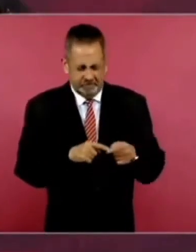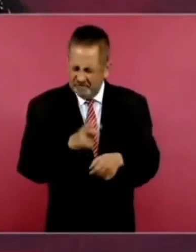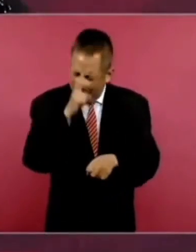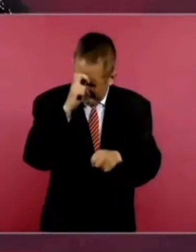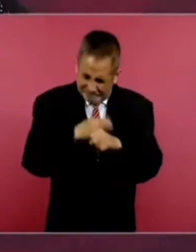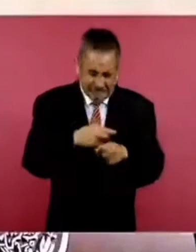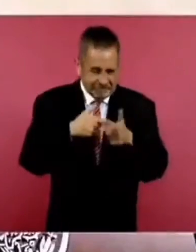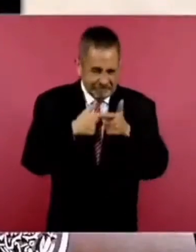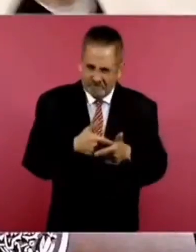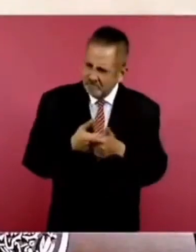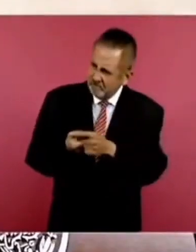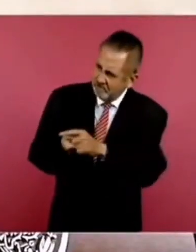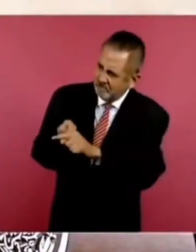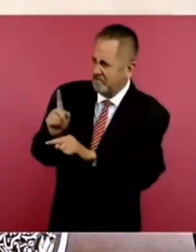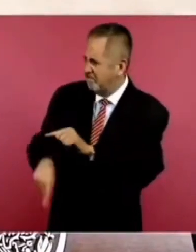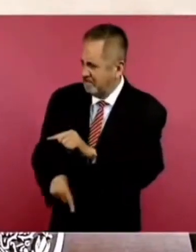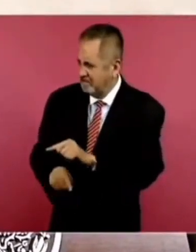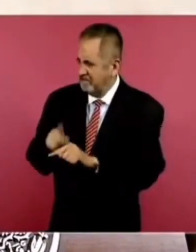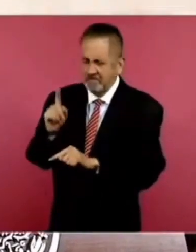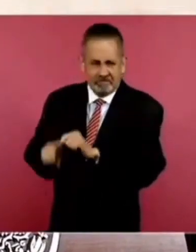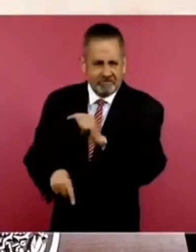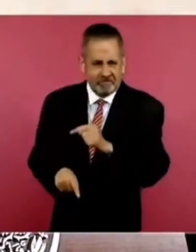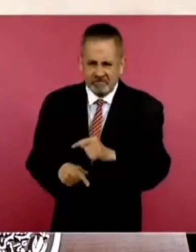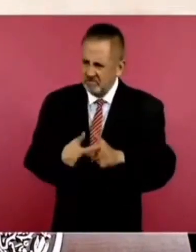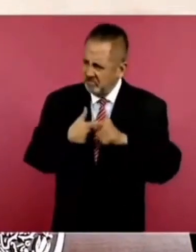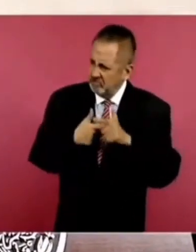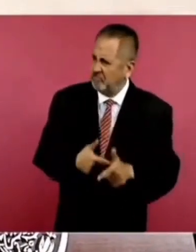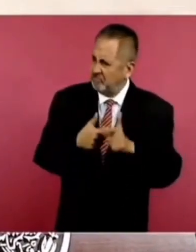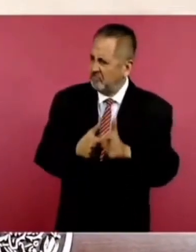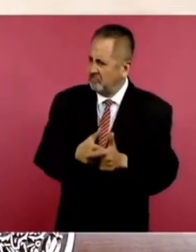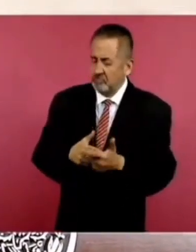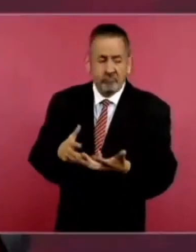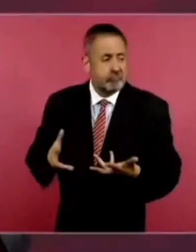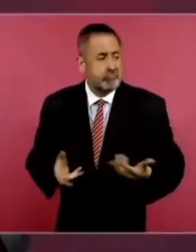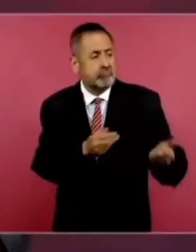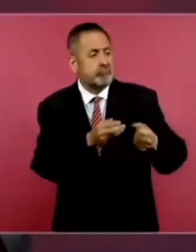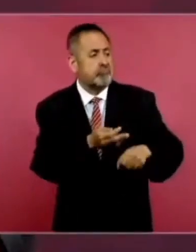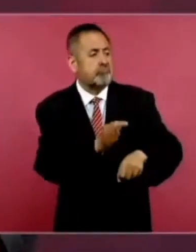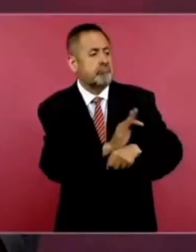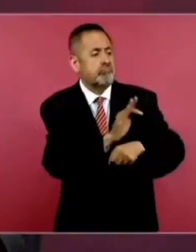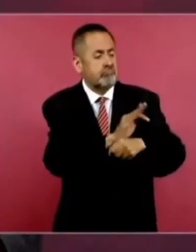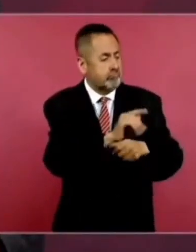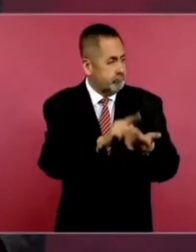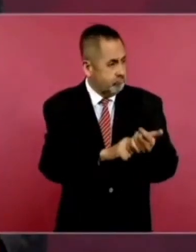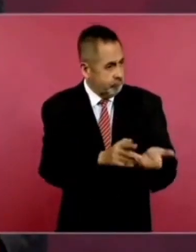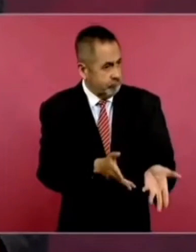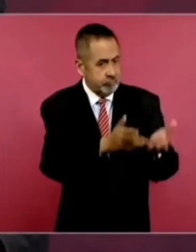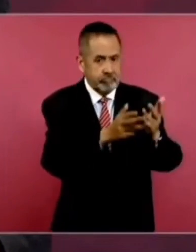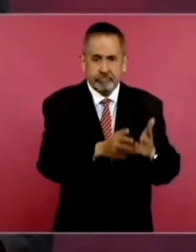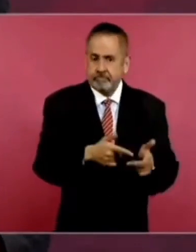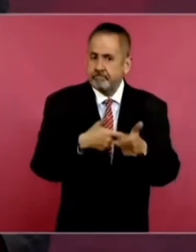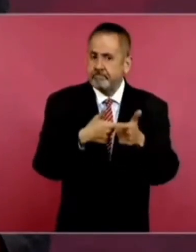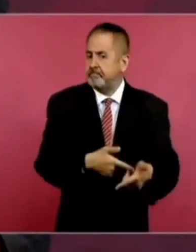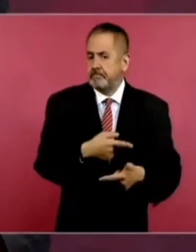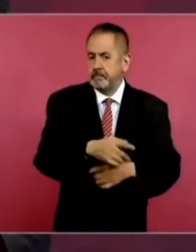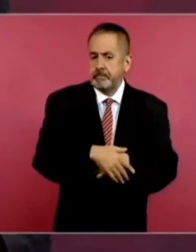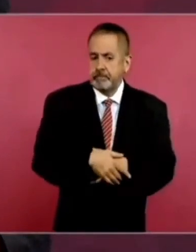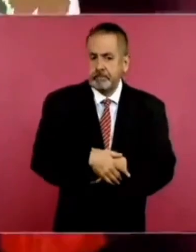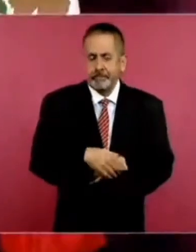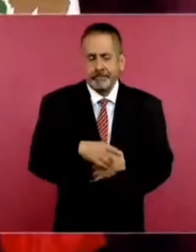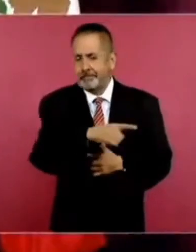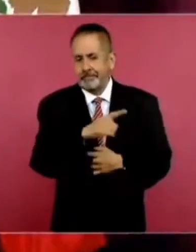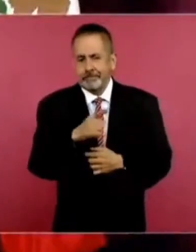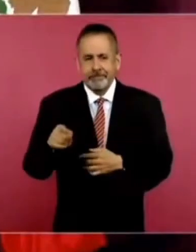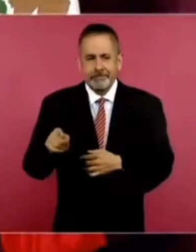empecinados en seguir consolidando la llamada